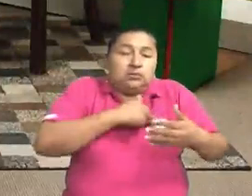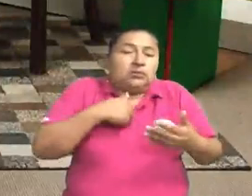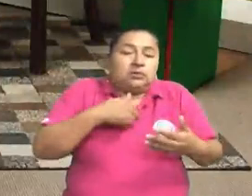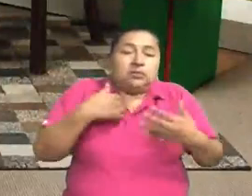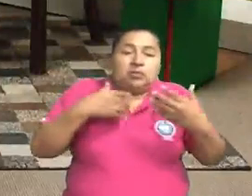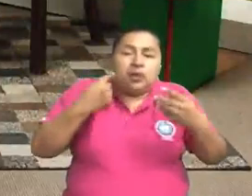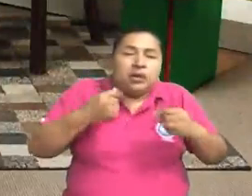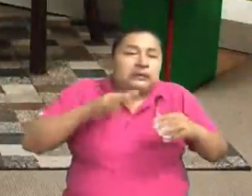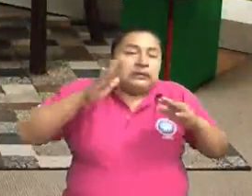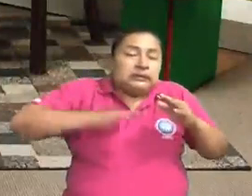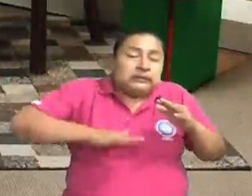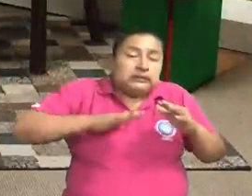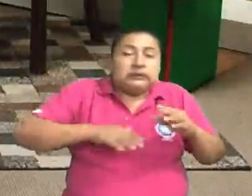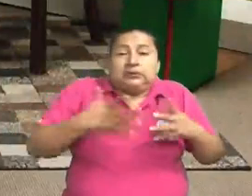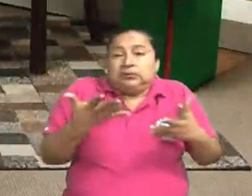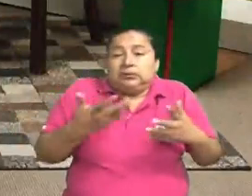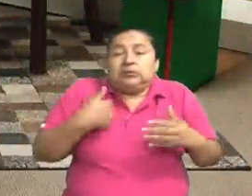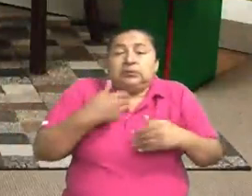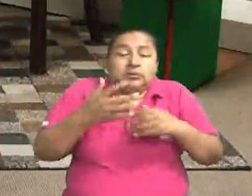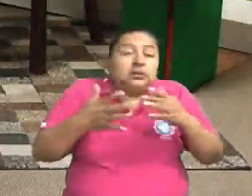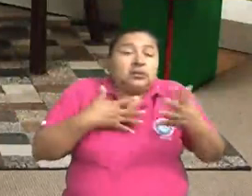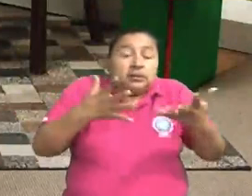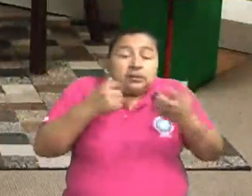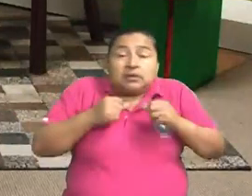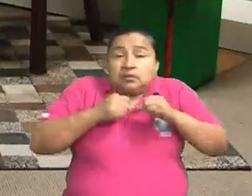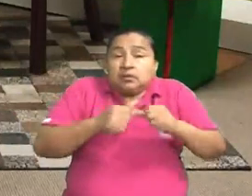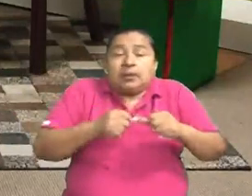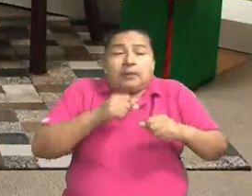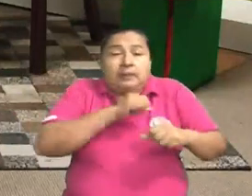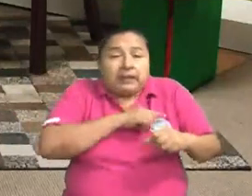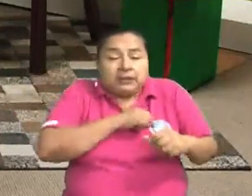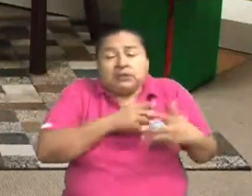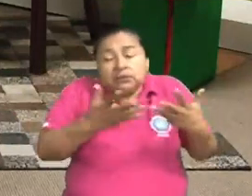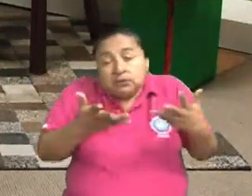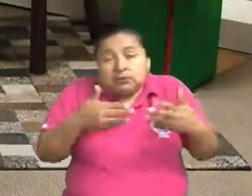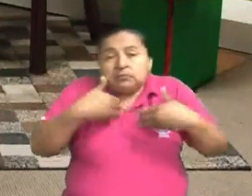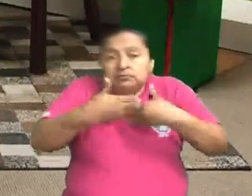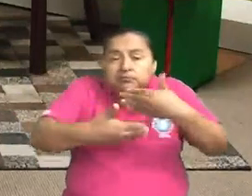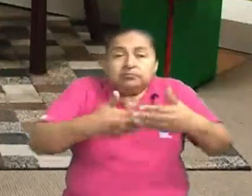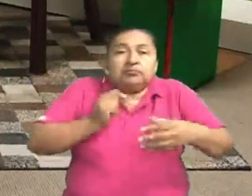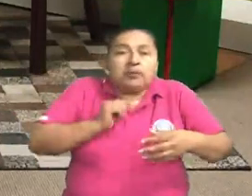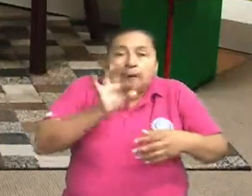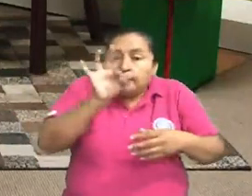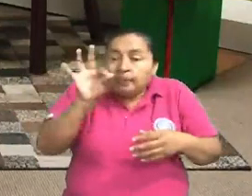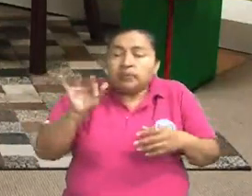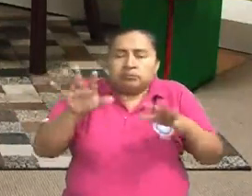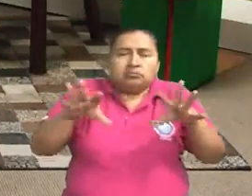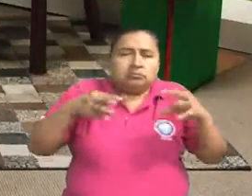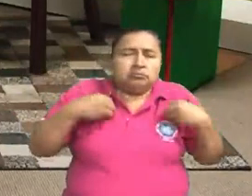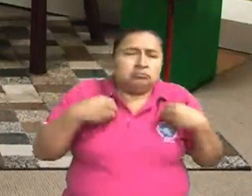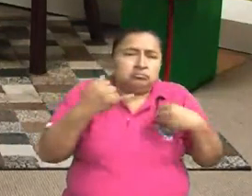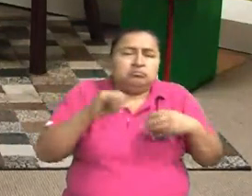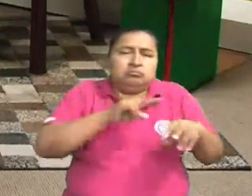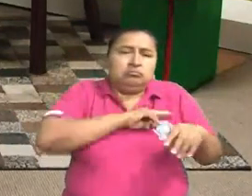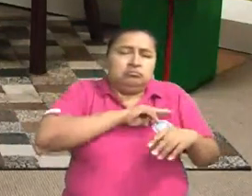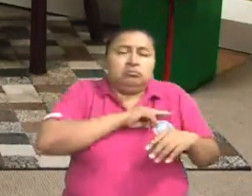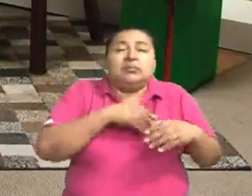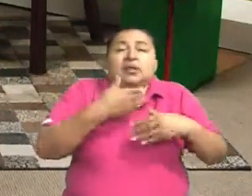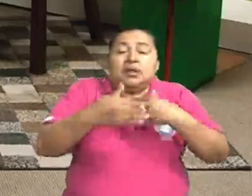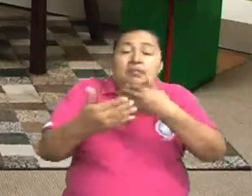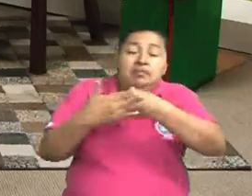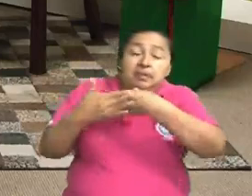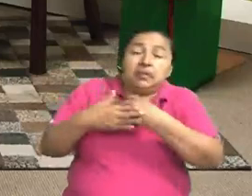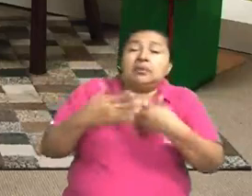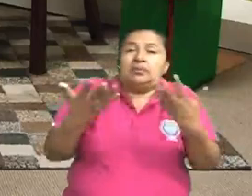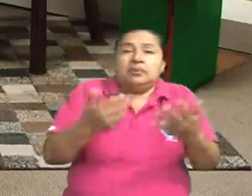disminuyen la ansiedad, disminuyen las ganas de estar pecando, pues tienen muy buena aceptación y demanda